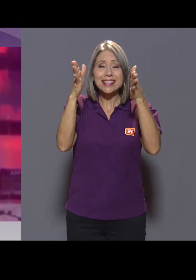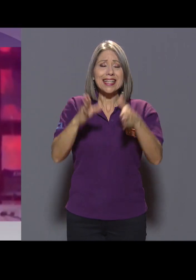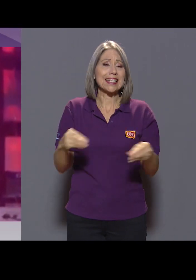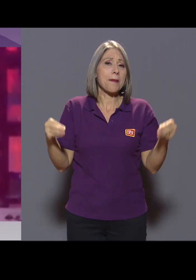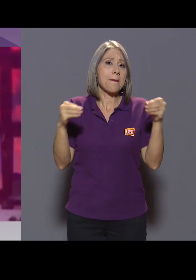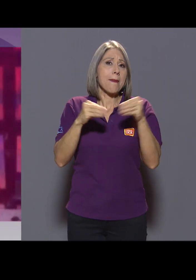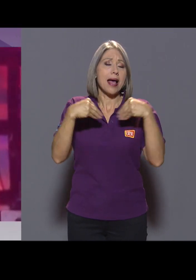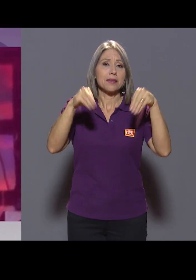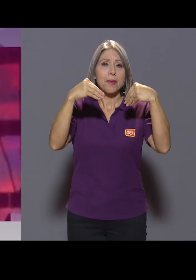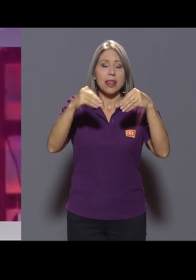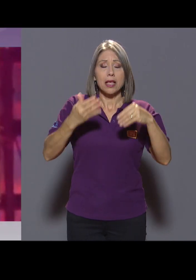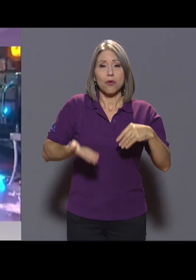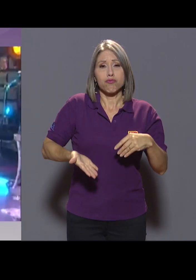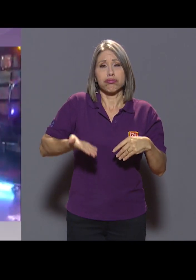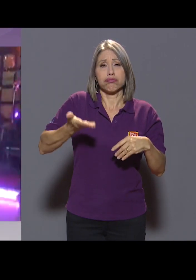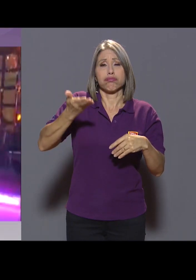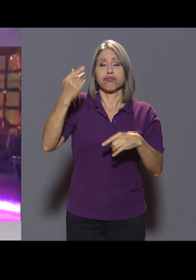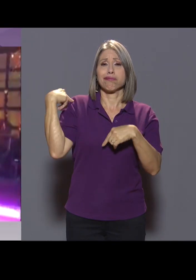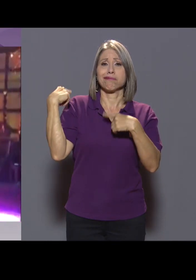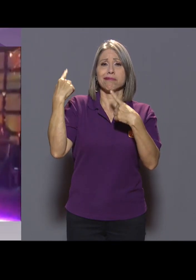ventas de todos los tiempos.